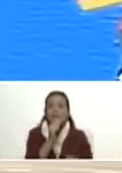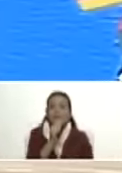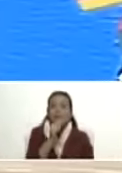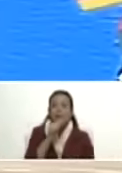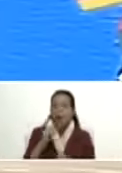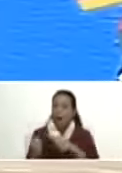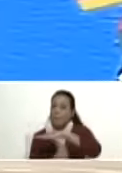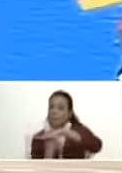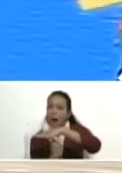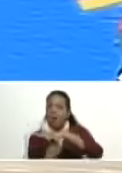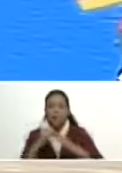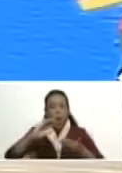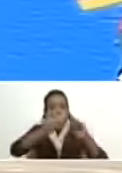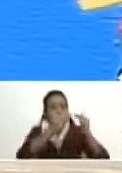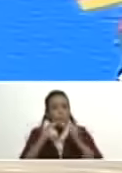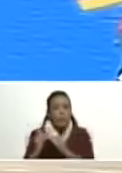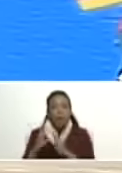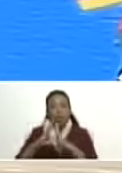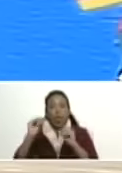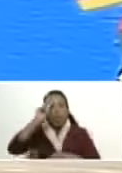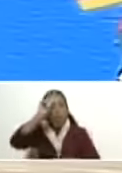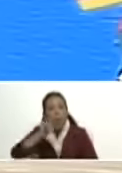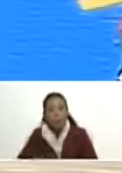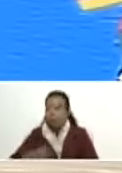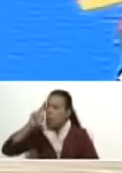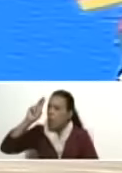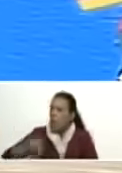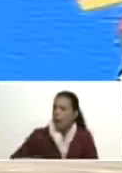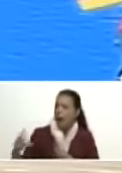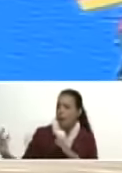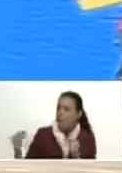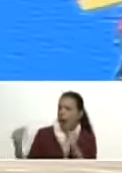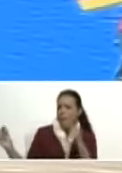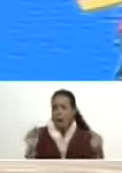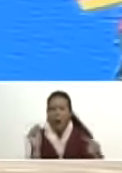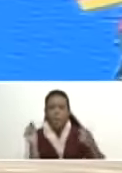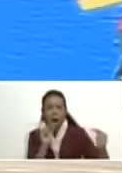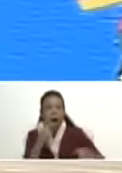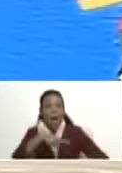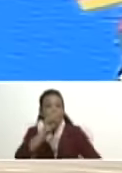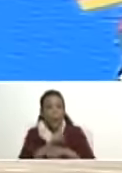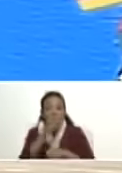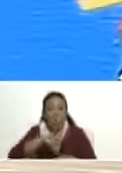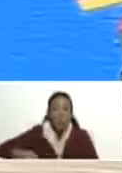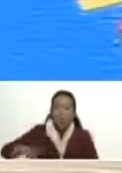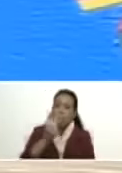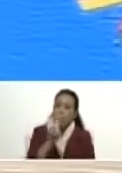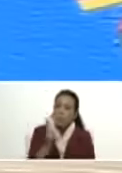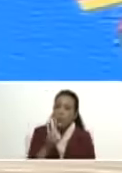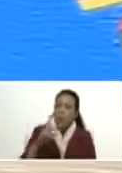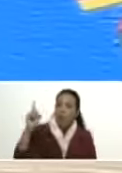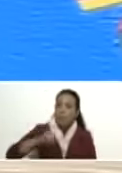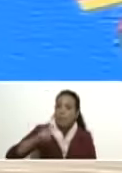la base. Todos los días hay debates sobre temas de prioridad nacional.